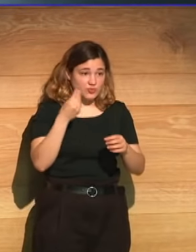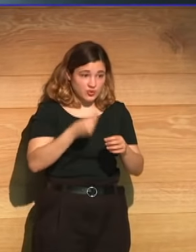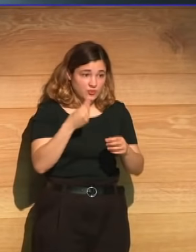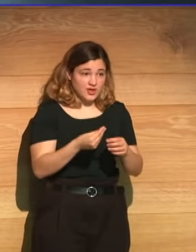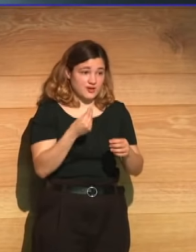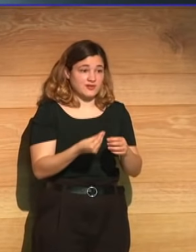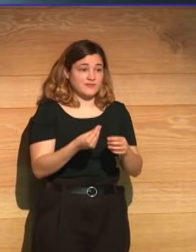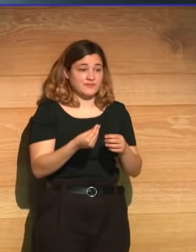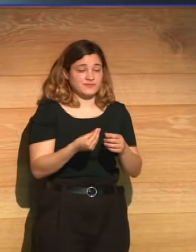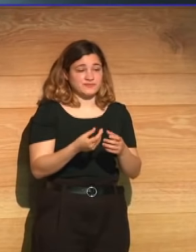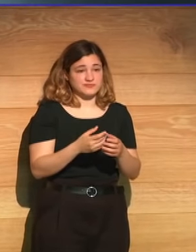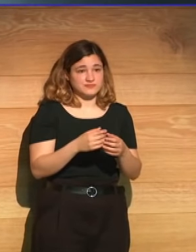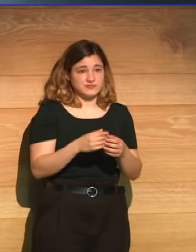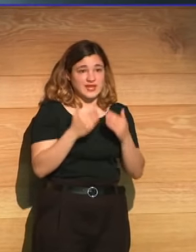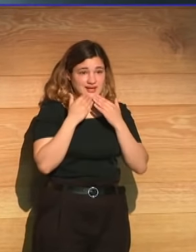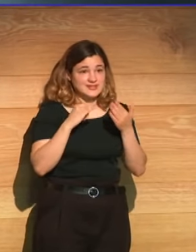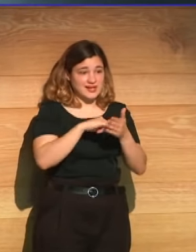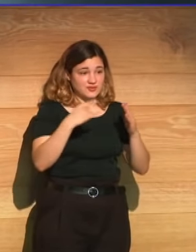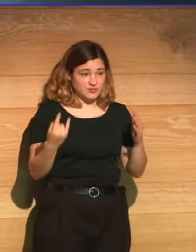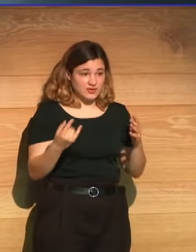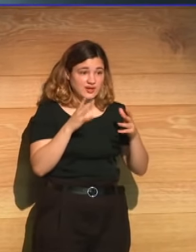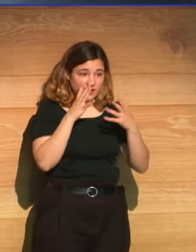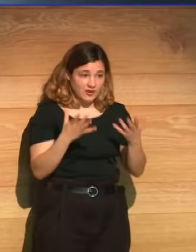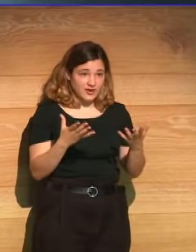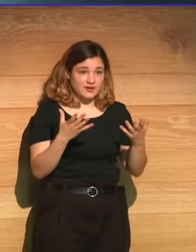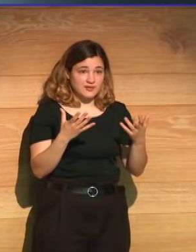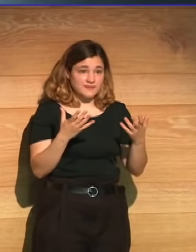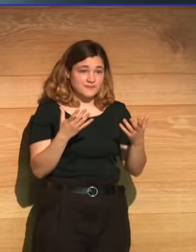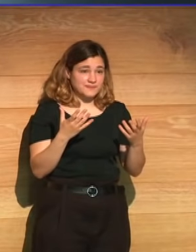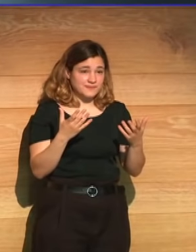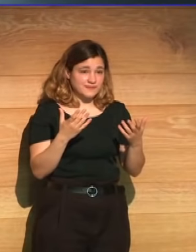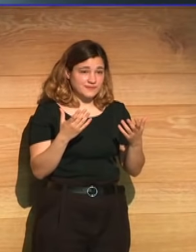digitales que se fomentan usándola, una pedagogía